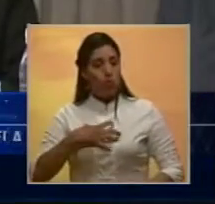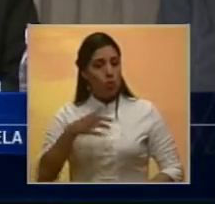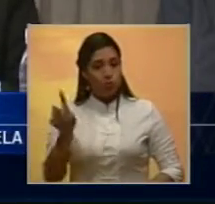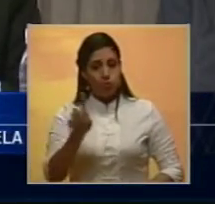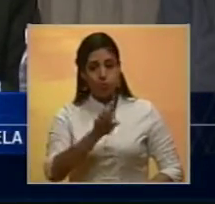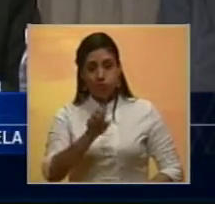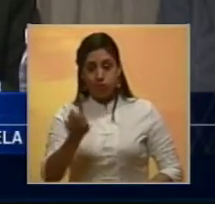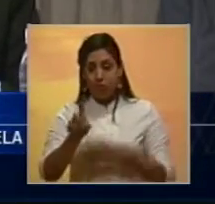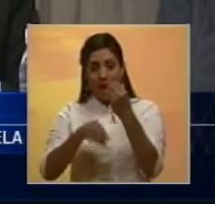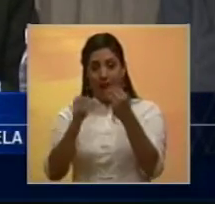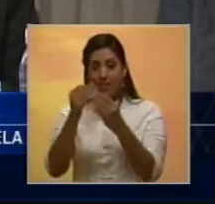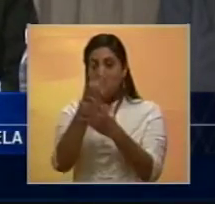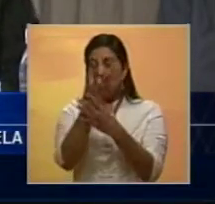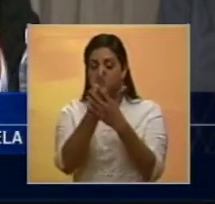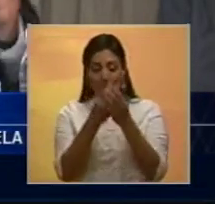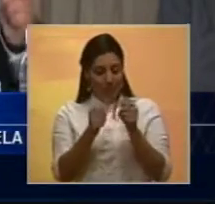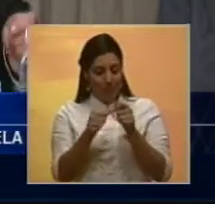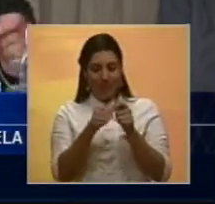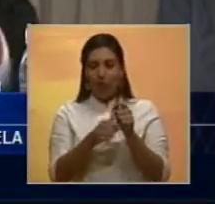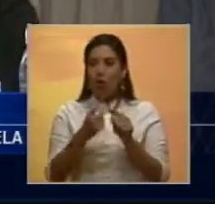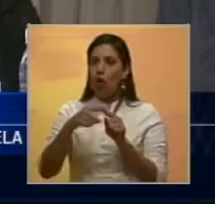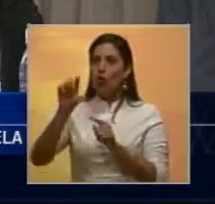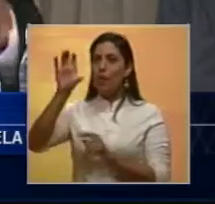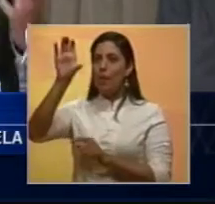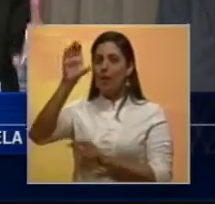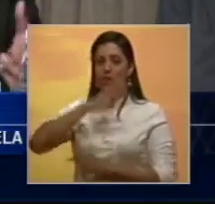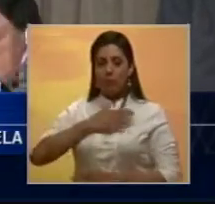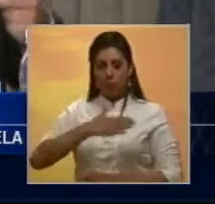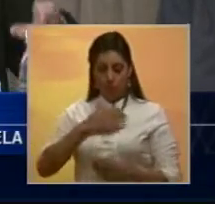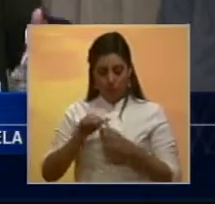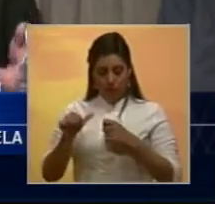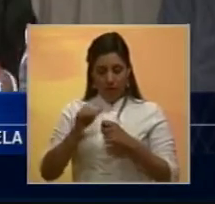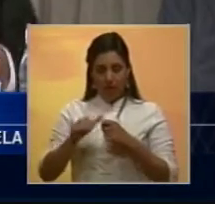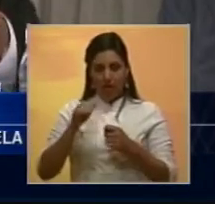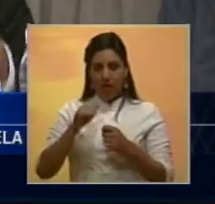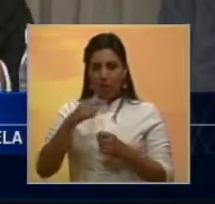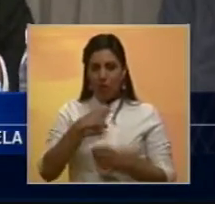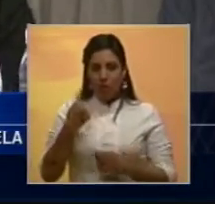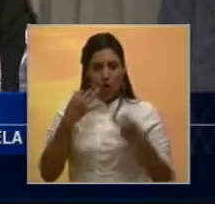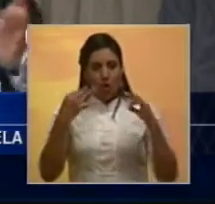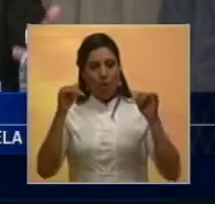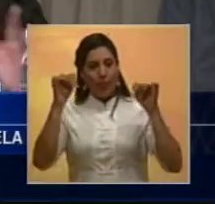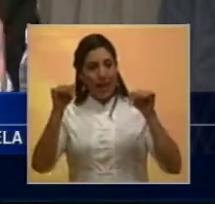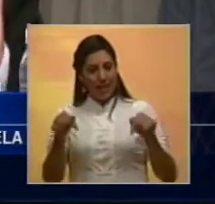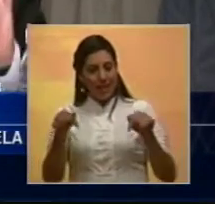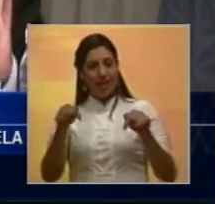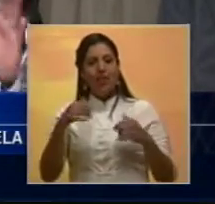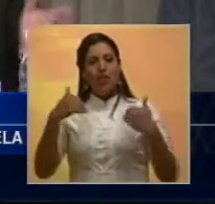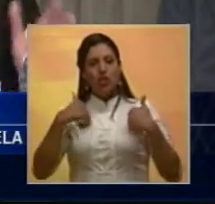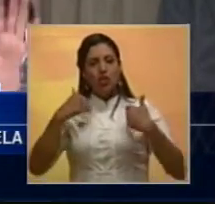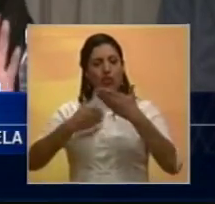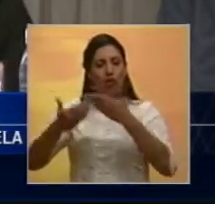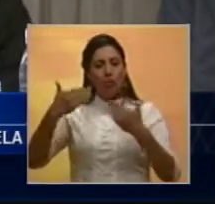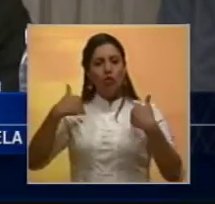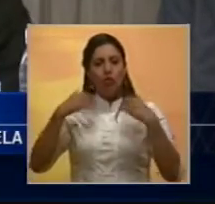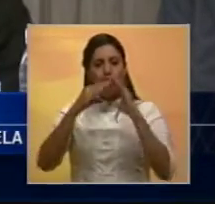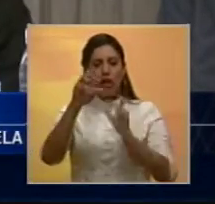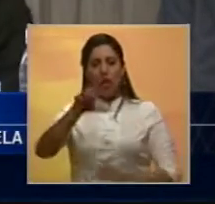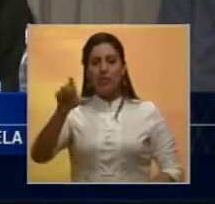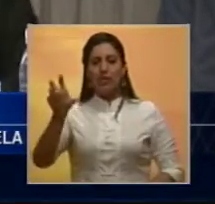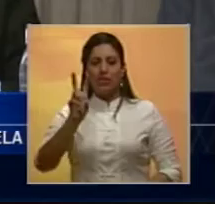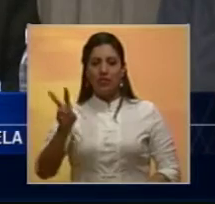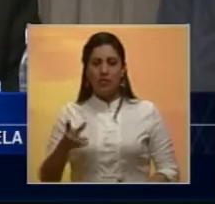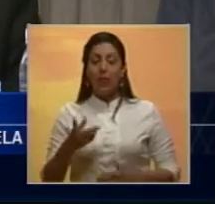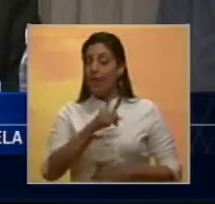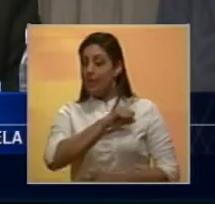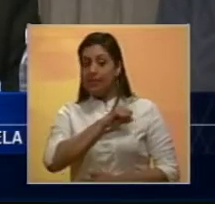pueden llevarse al exterior nuestra cono de circulación normal y perjudicando la economía y perjudicando a todos los venezolanos.